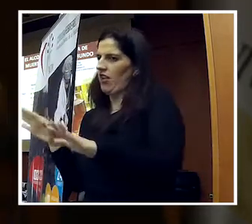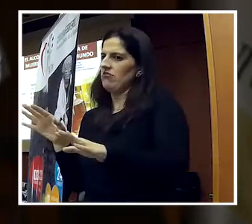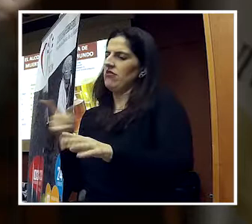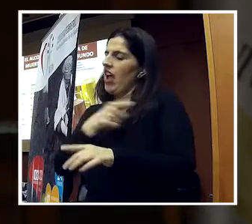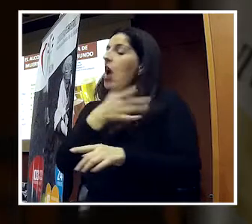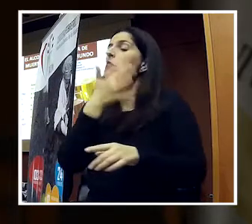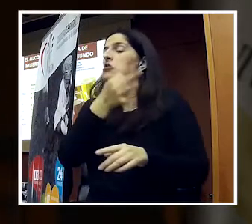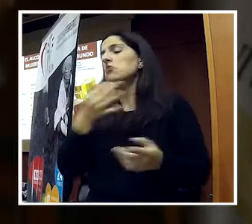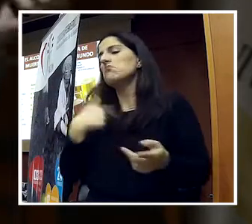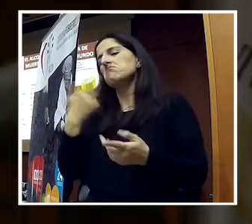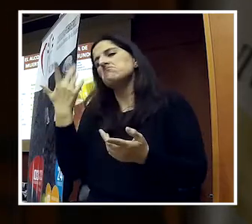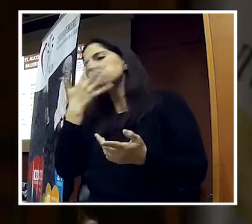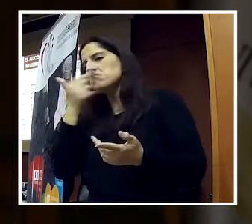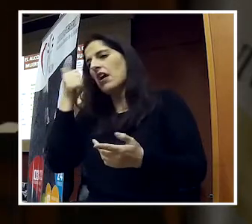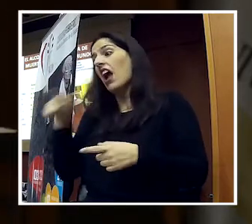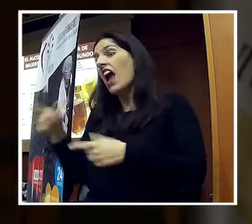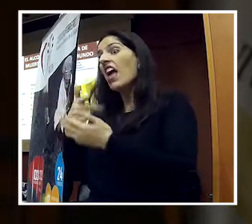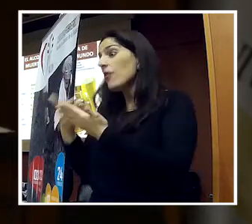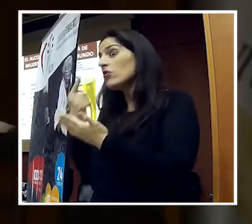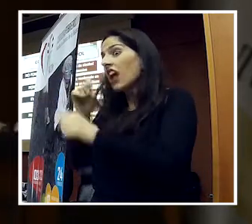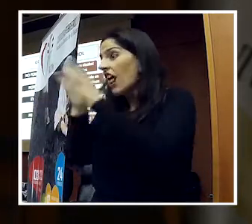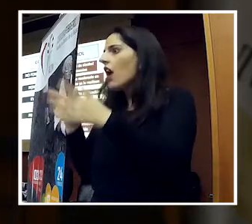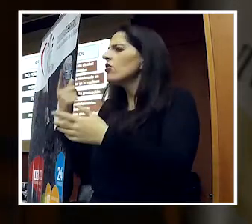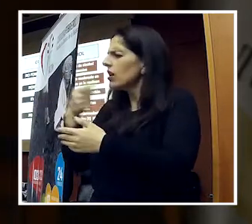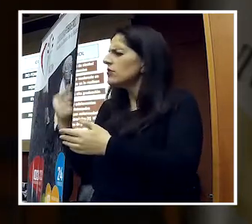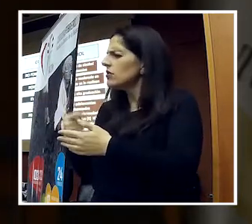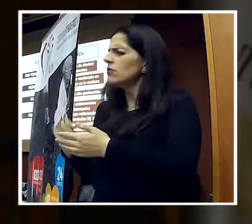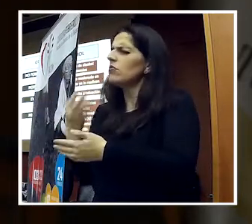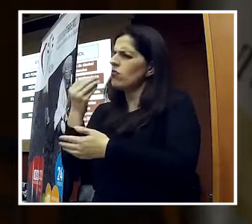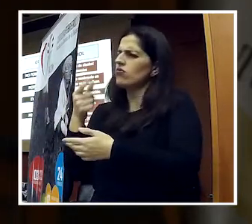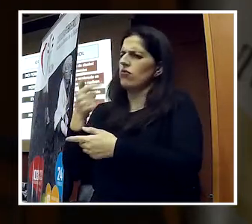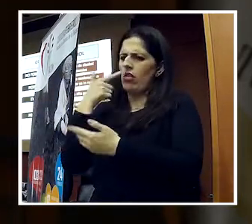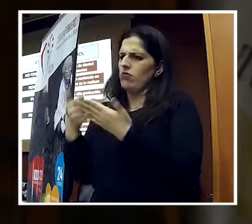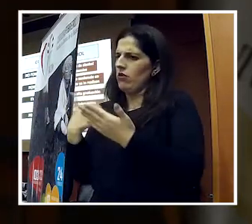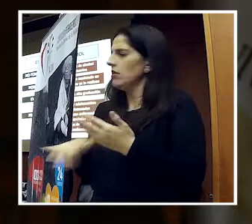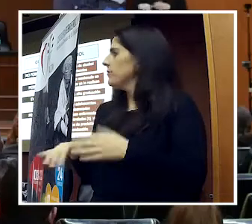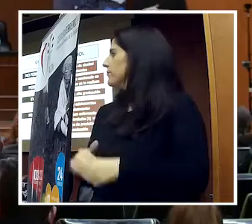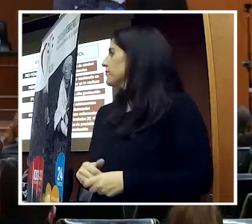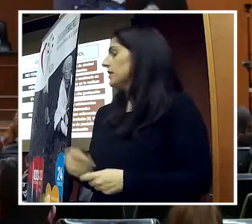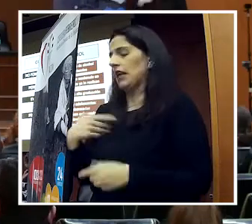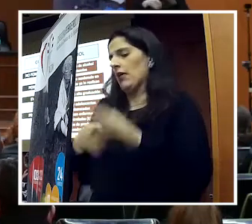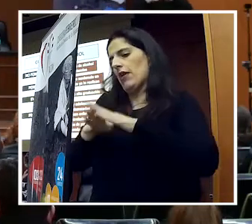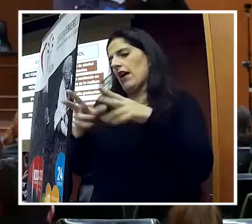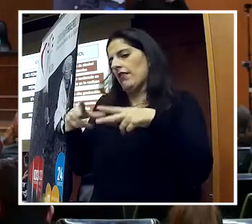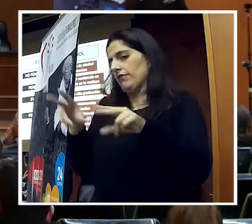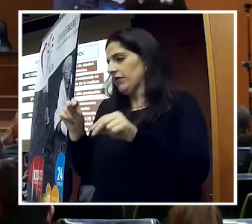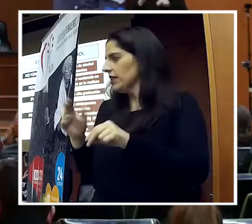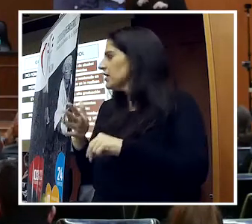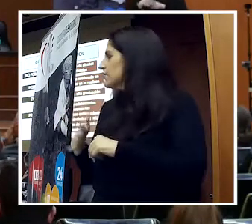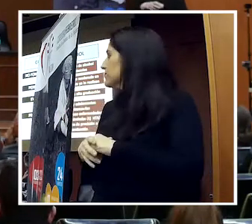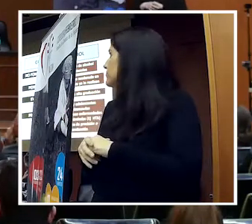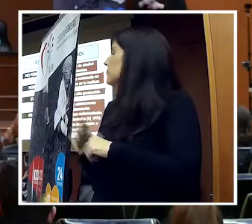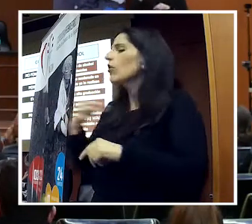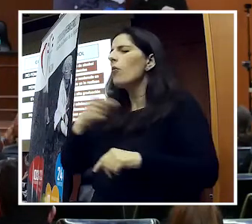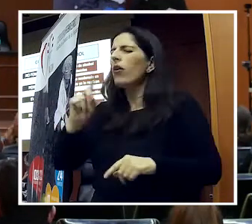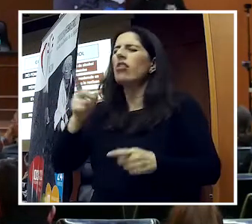cánceres, problemas sociales, problemas laborales, etcétera, etcétera, que hacen que no podamos. Ya estoy acabando. Como veis, entonces no podemos